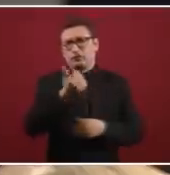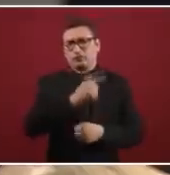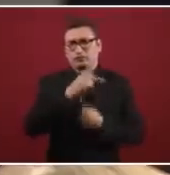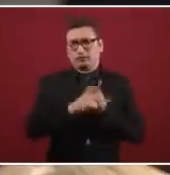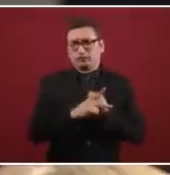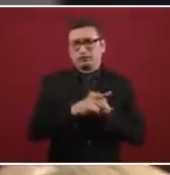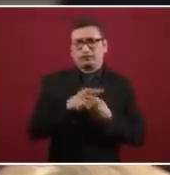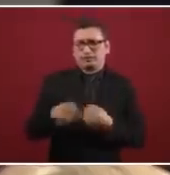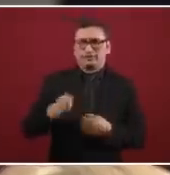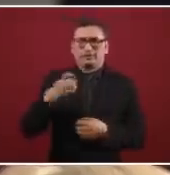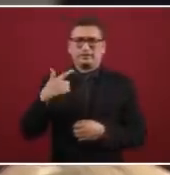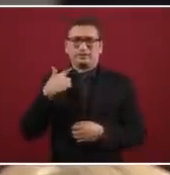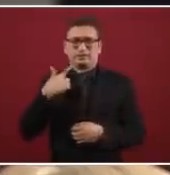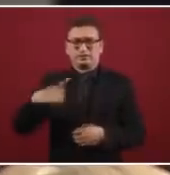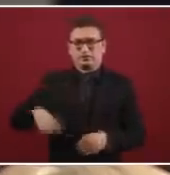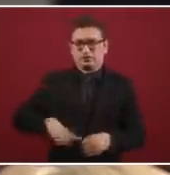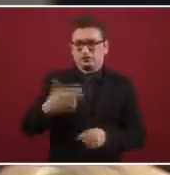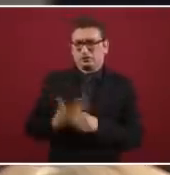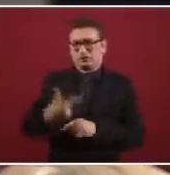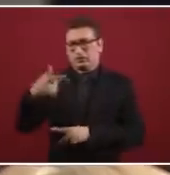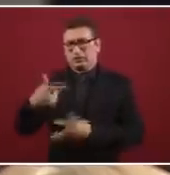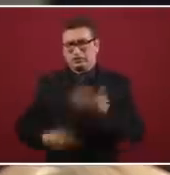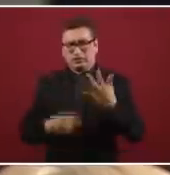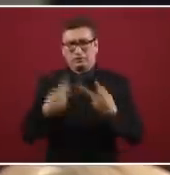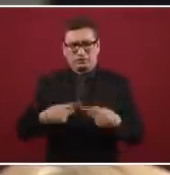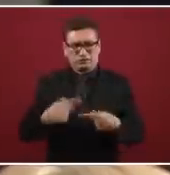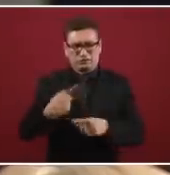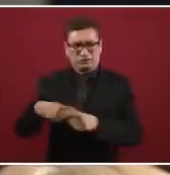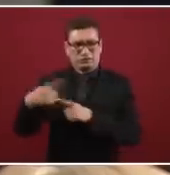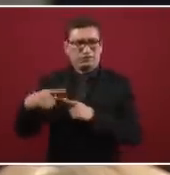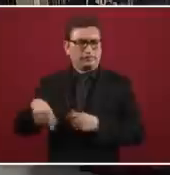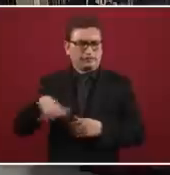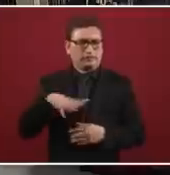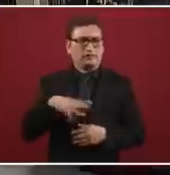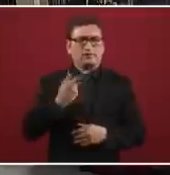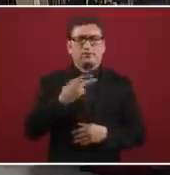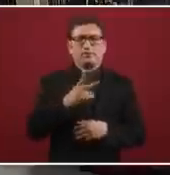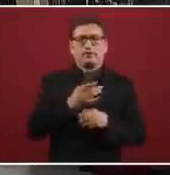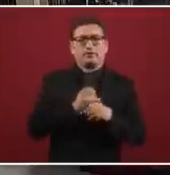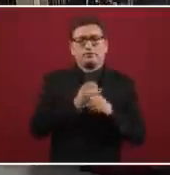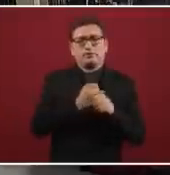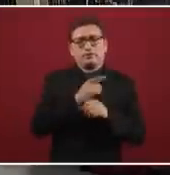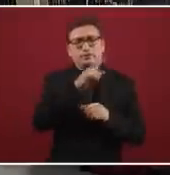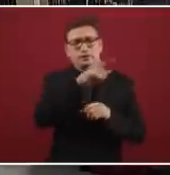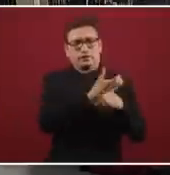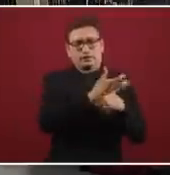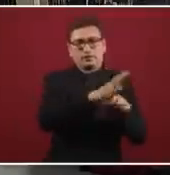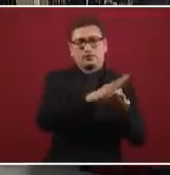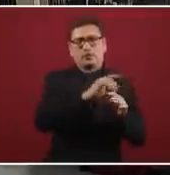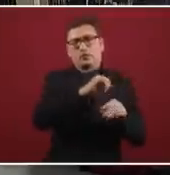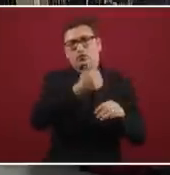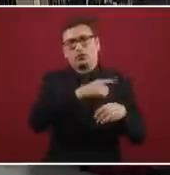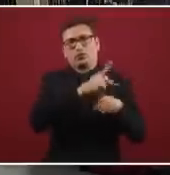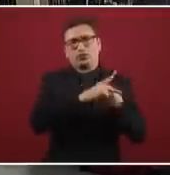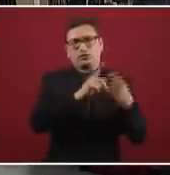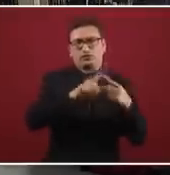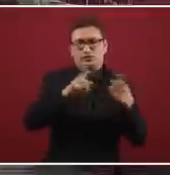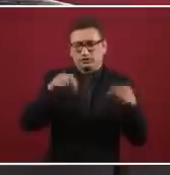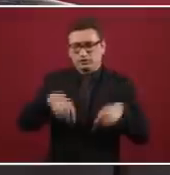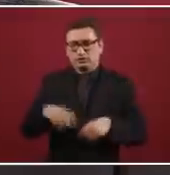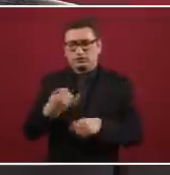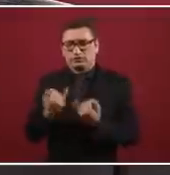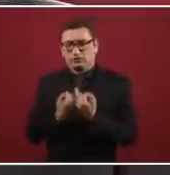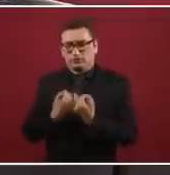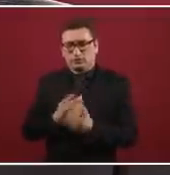a exgobernadores, ya es una larga lista que se da, pero también las investigaciones que se den aquí en México en torno a otros exgobernadores, en el